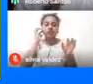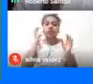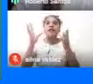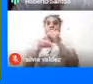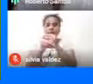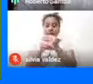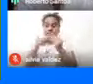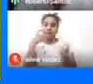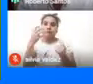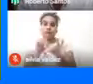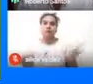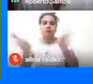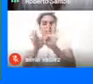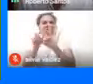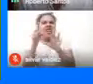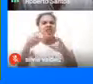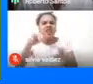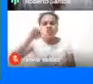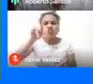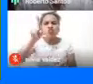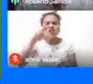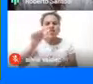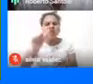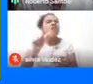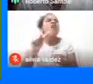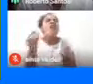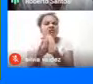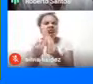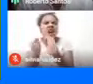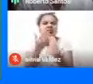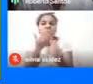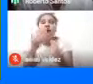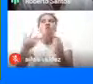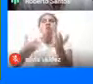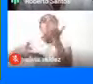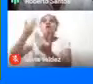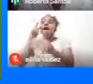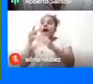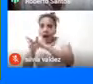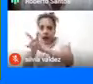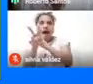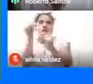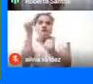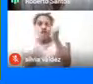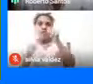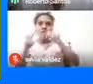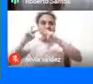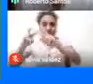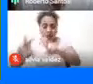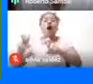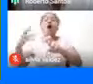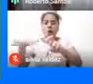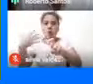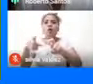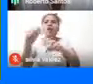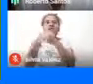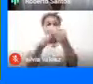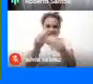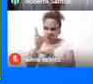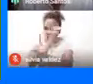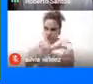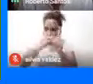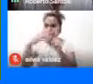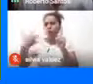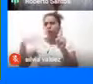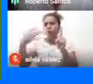resaltar Que es lo muisca Desde esta nueva visión Desde estas últimas Investigaciones Que se han hecho Sobre esa cultura Tan